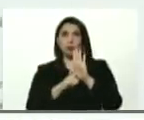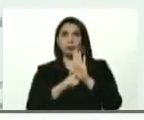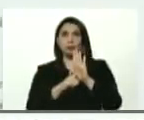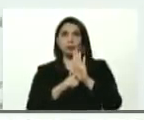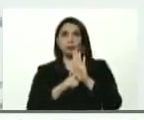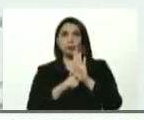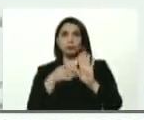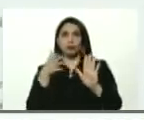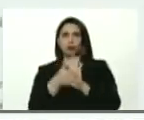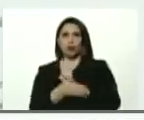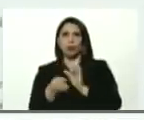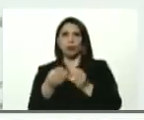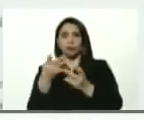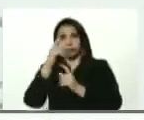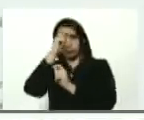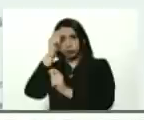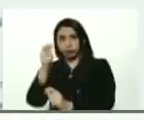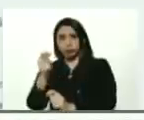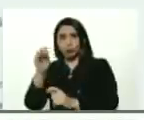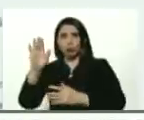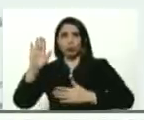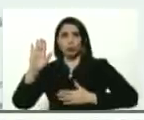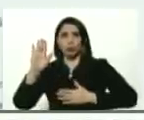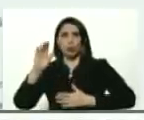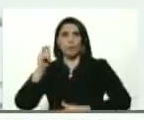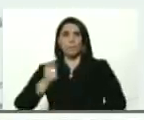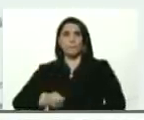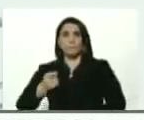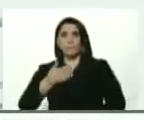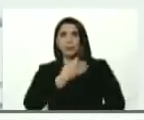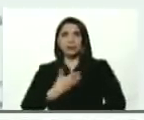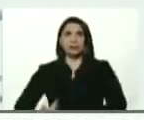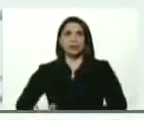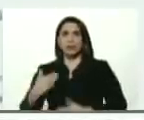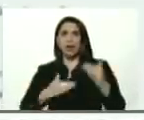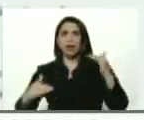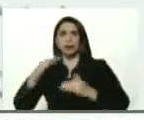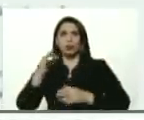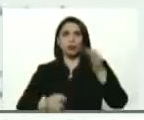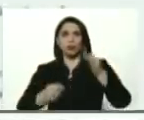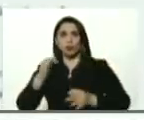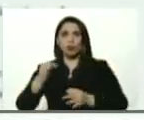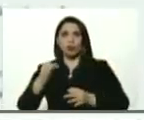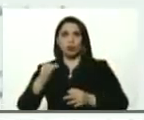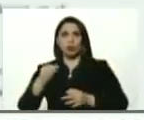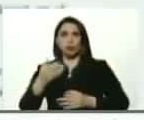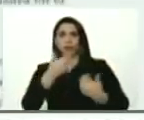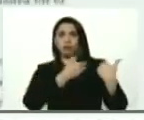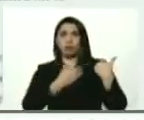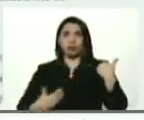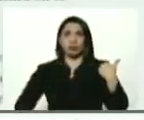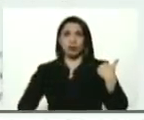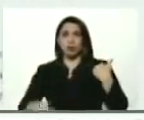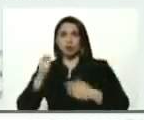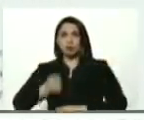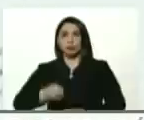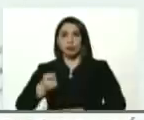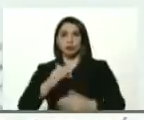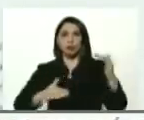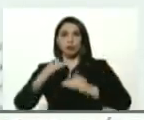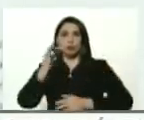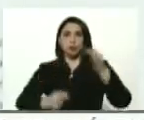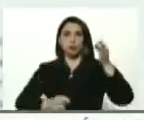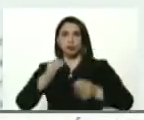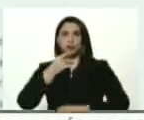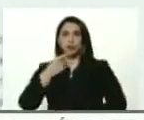del acto, delegó la juramentación en el presidente del Alto Juzgado del país, magistrado Michael Moreno. Agrega el